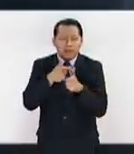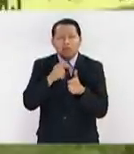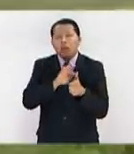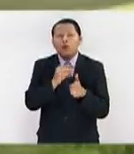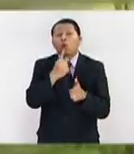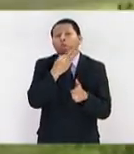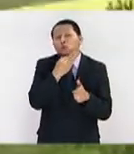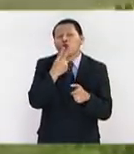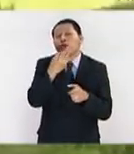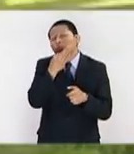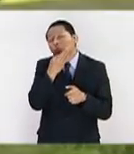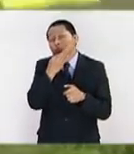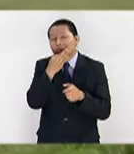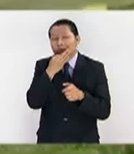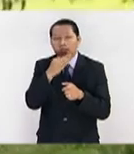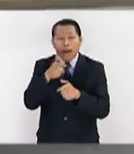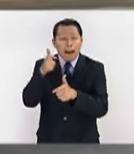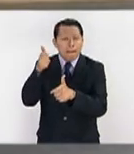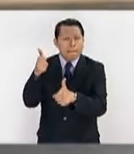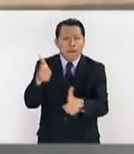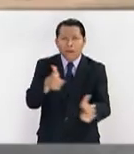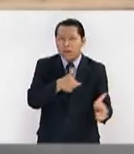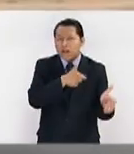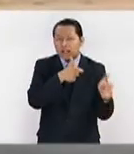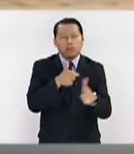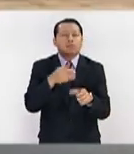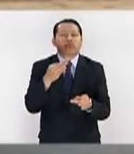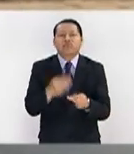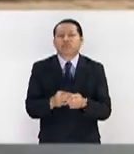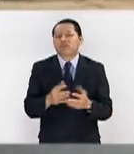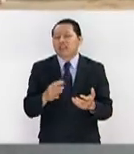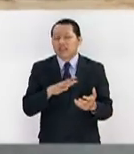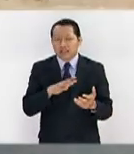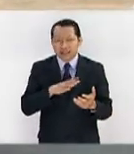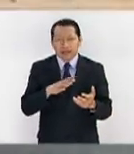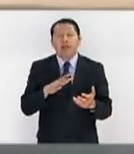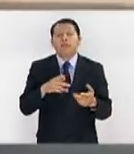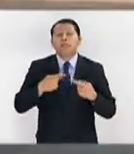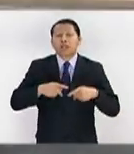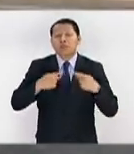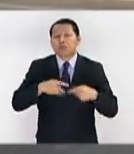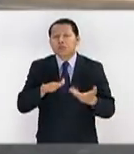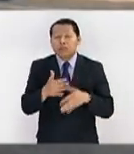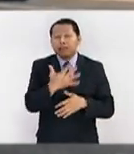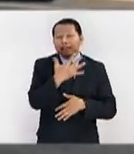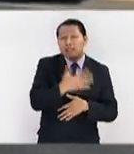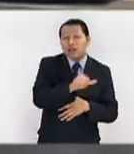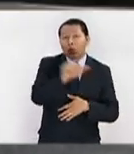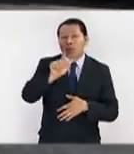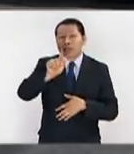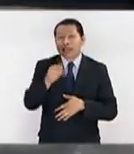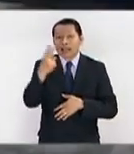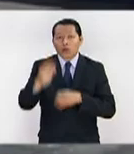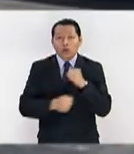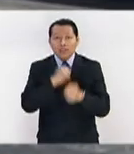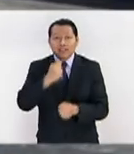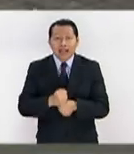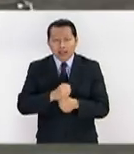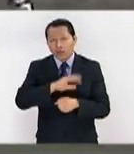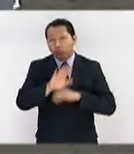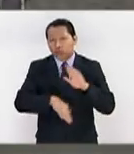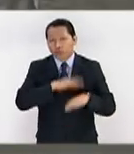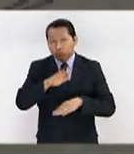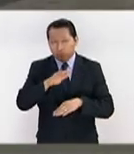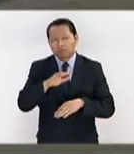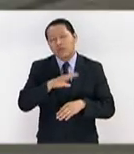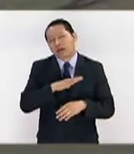quizás, la masacre había sido perpetuada. Las víctimas tenían entre 5 y 72 años de edad, y entre los